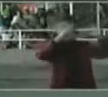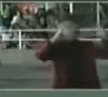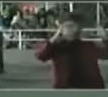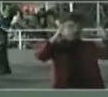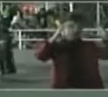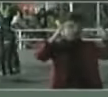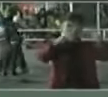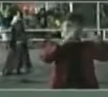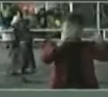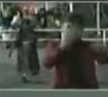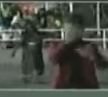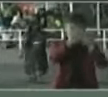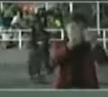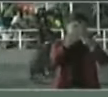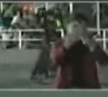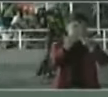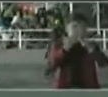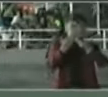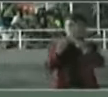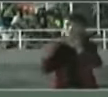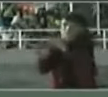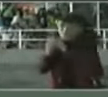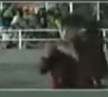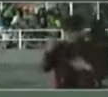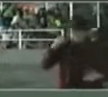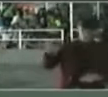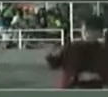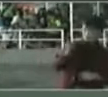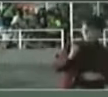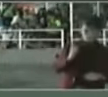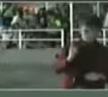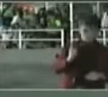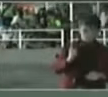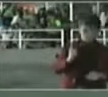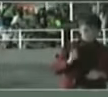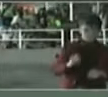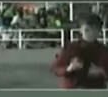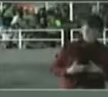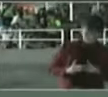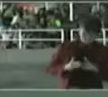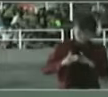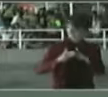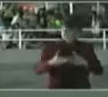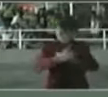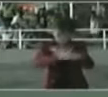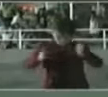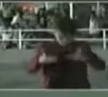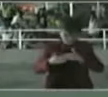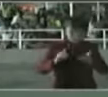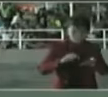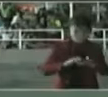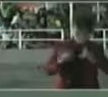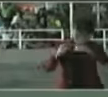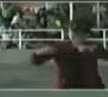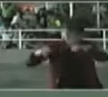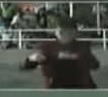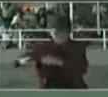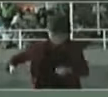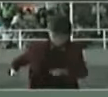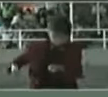de fuego, una aparición repentina, un arca que tipificaba su presencia. Todas